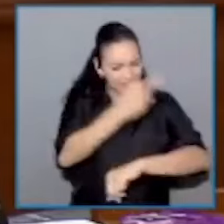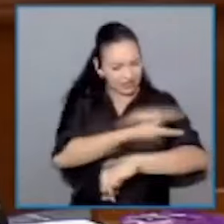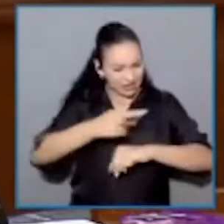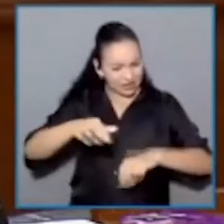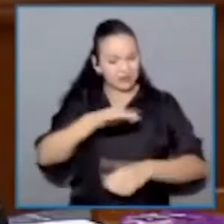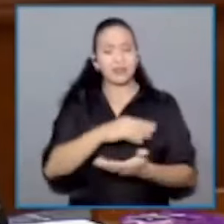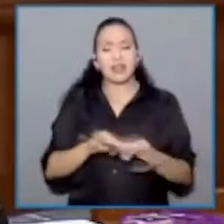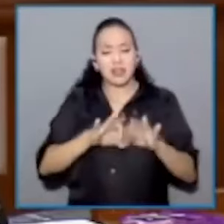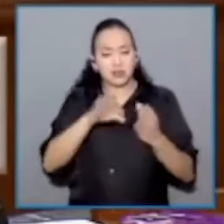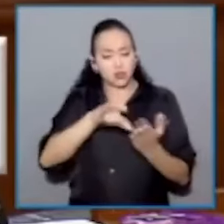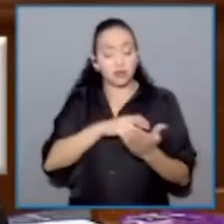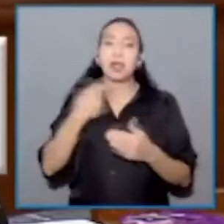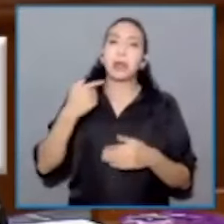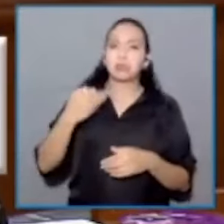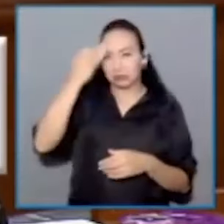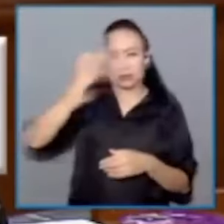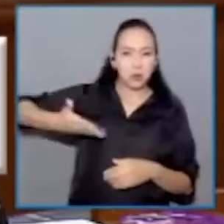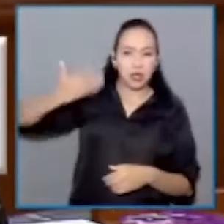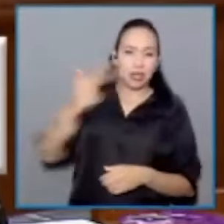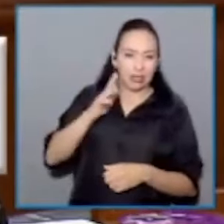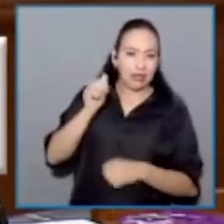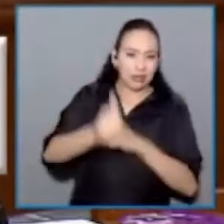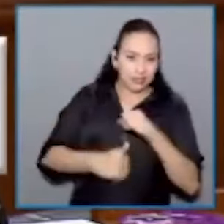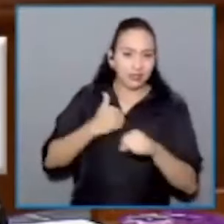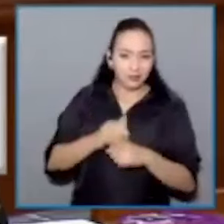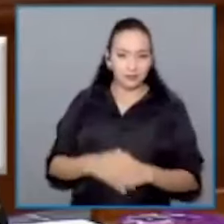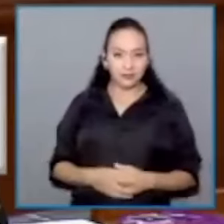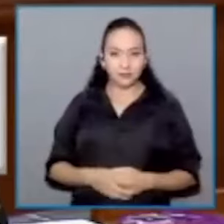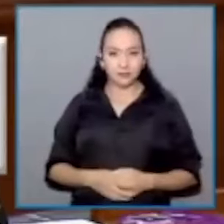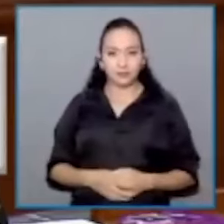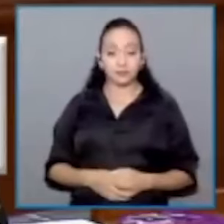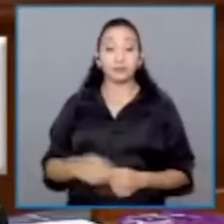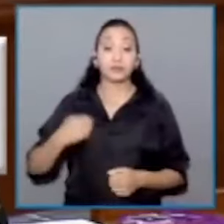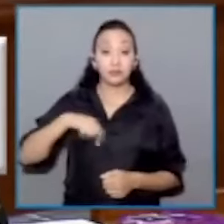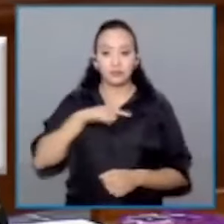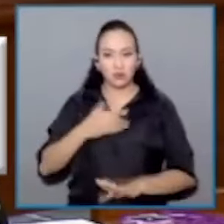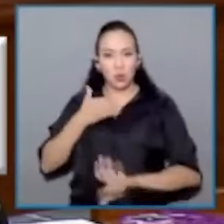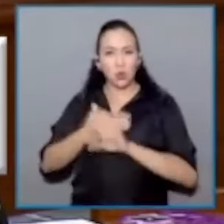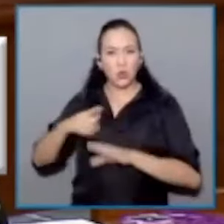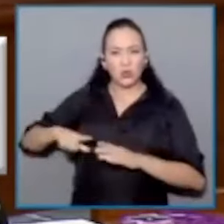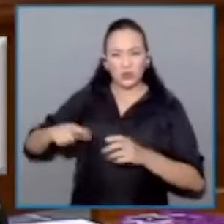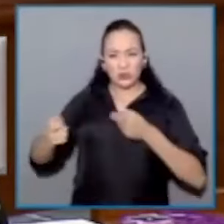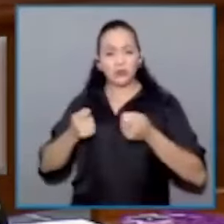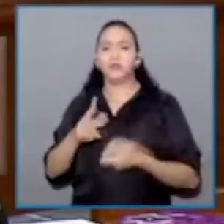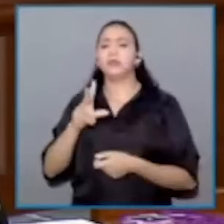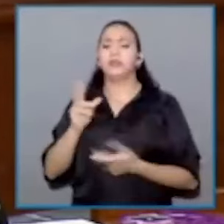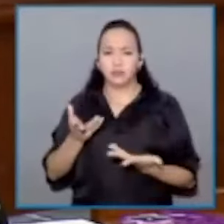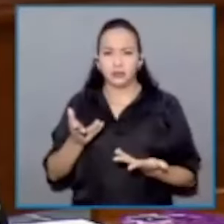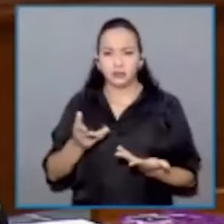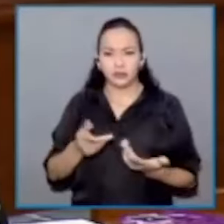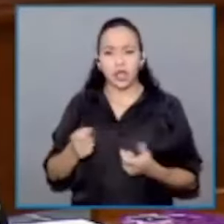años. Tampoco creo que sea un golpe de Estado resolver una consulta y creo que estas expresiones tergiversan la litis que